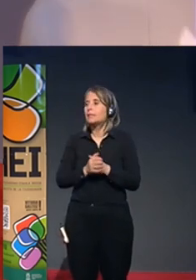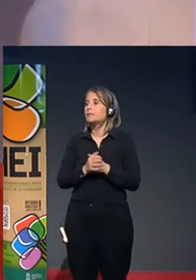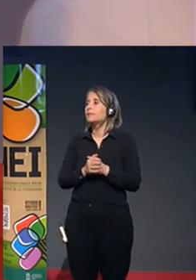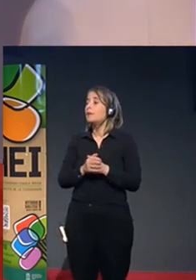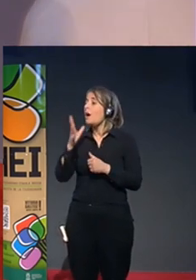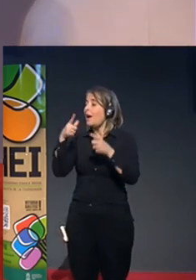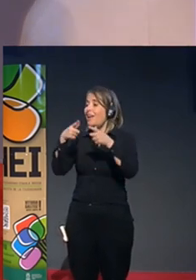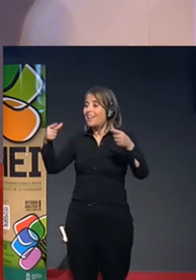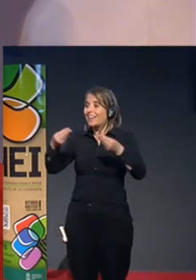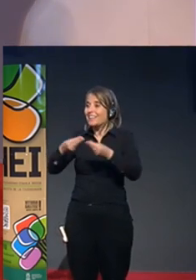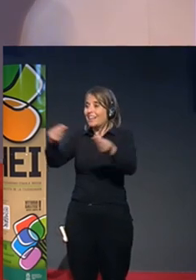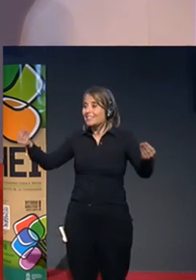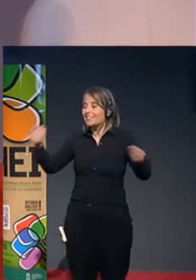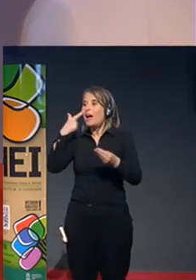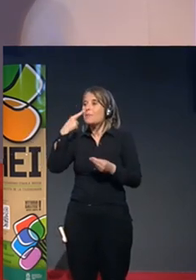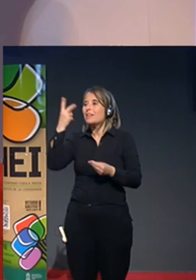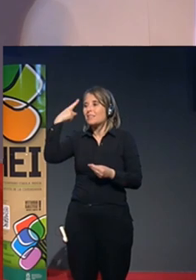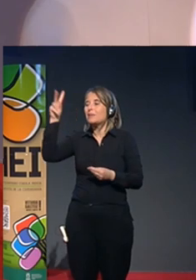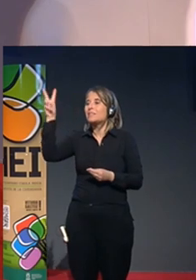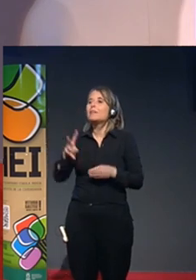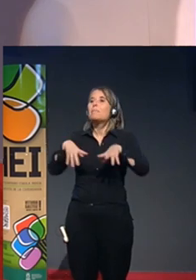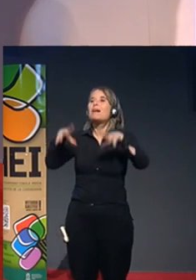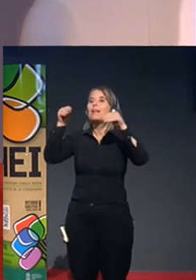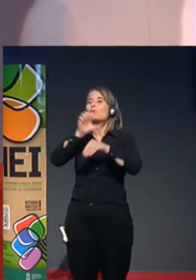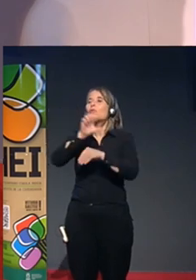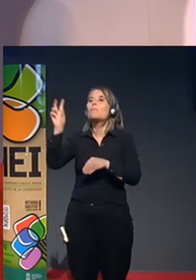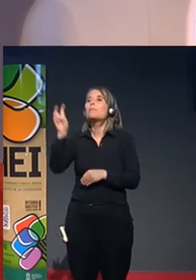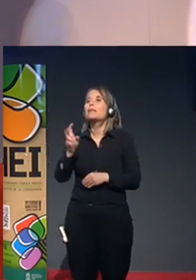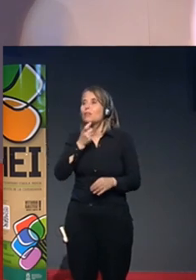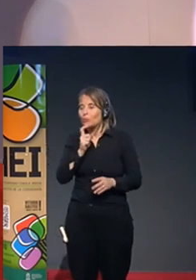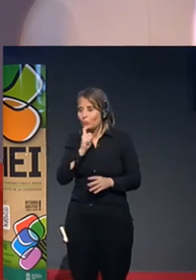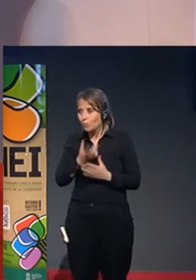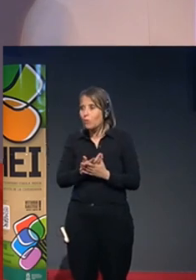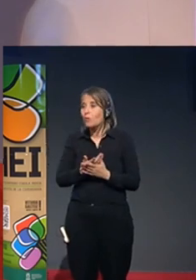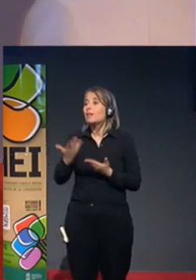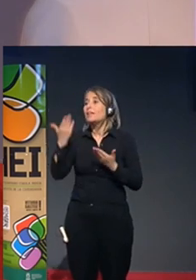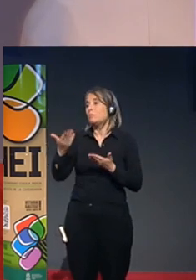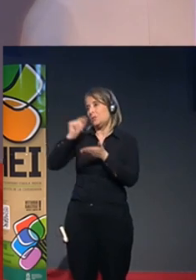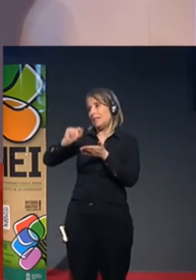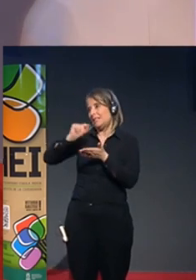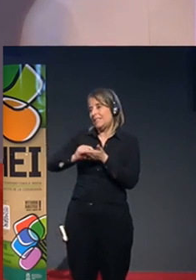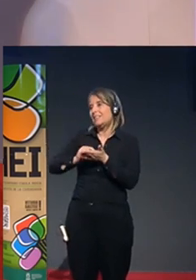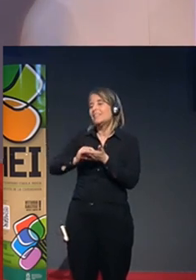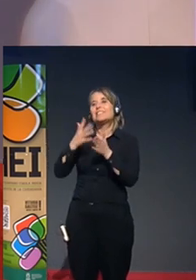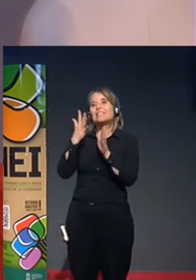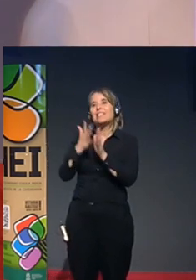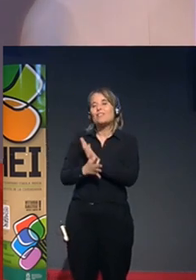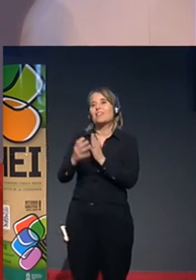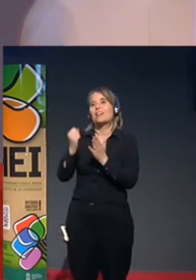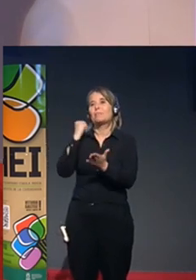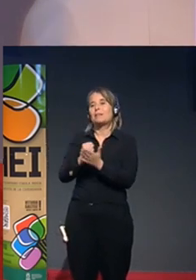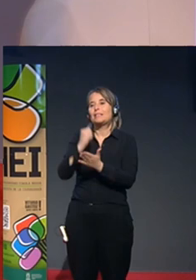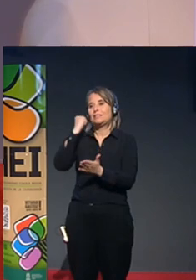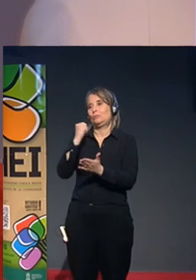queos unos tarjetones para saber cóm habis Palacio de Europa es importante que lo rellené porque esto es un acto que tiene el sello